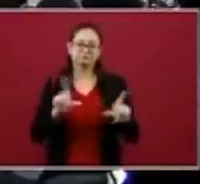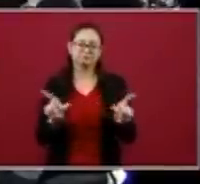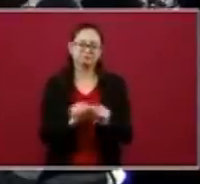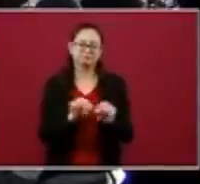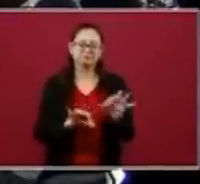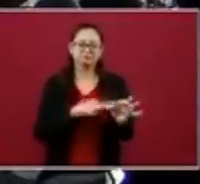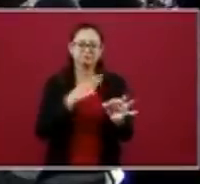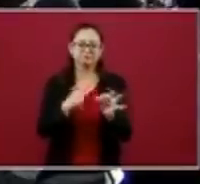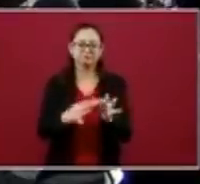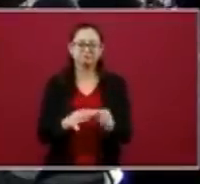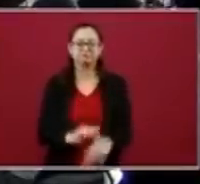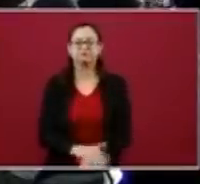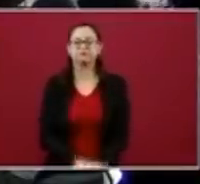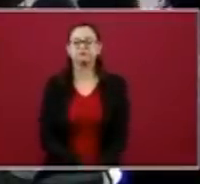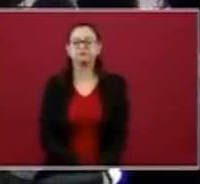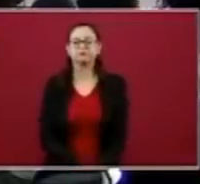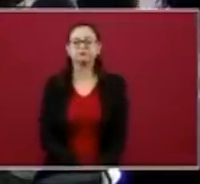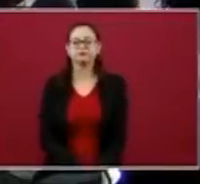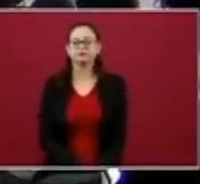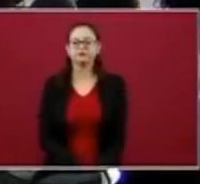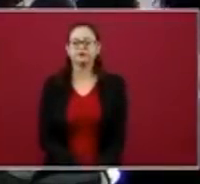presidente.